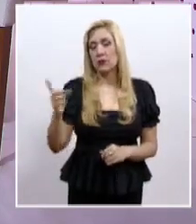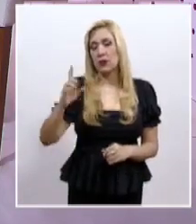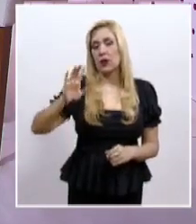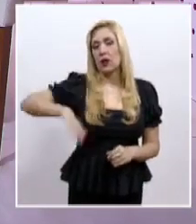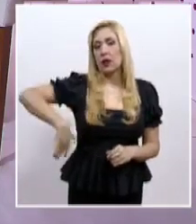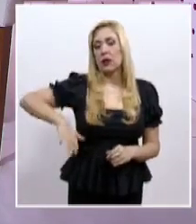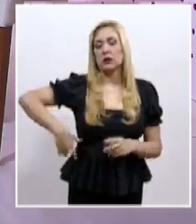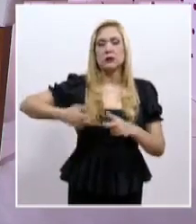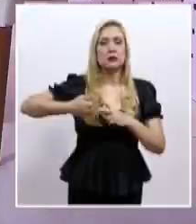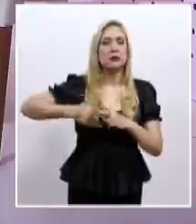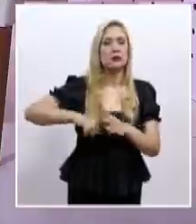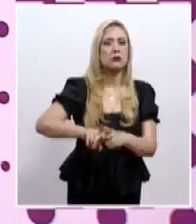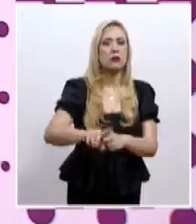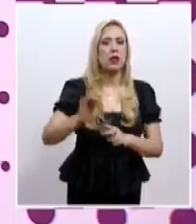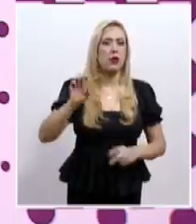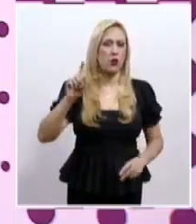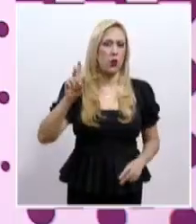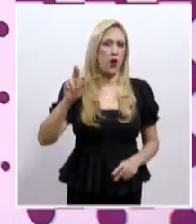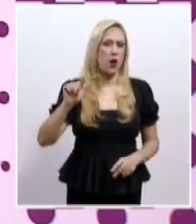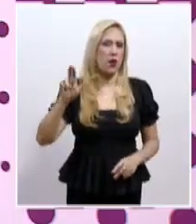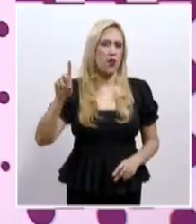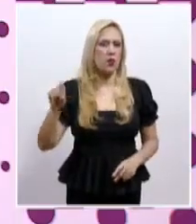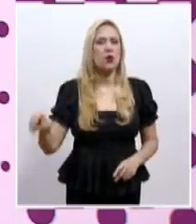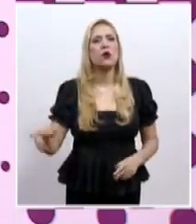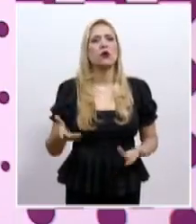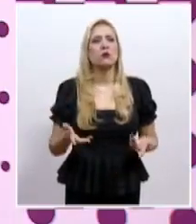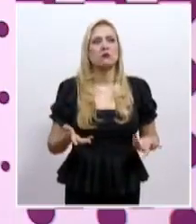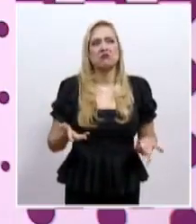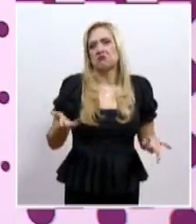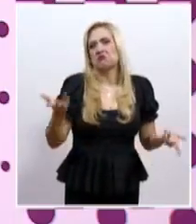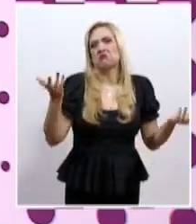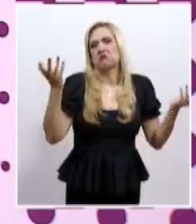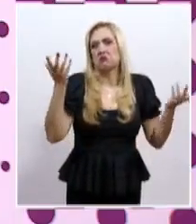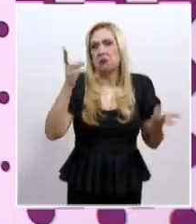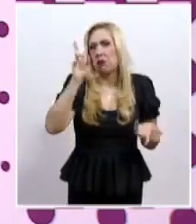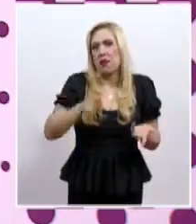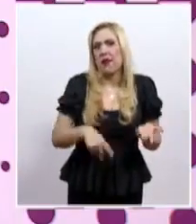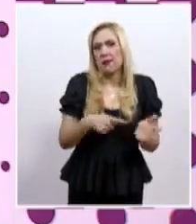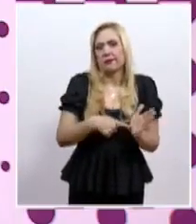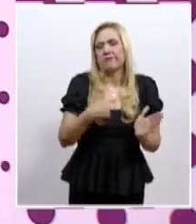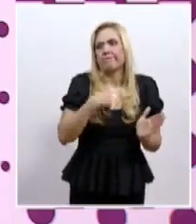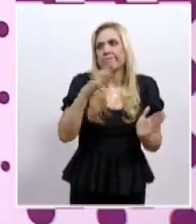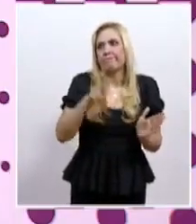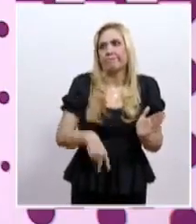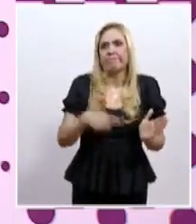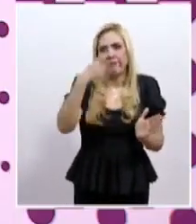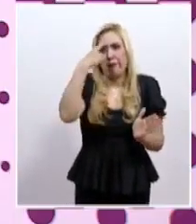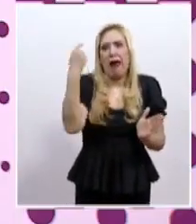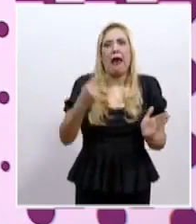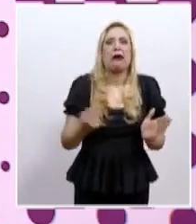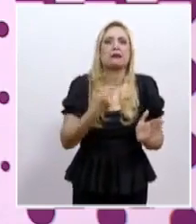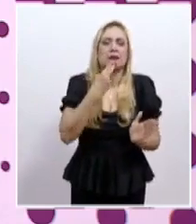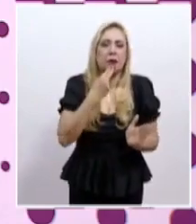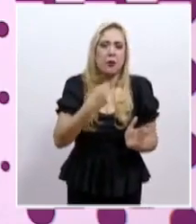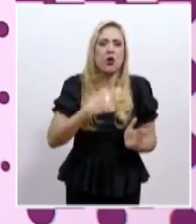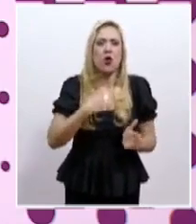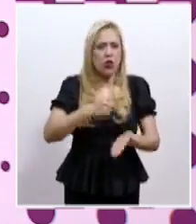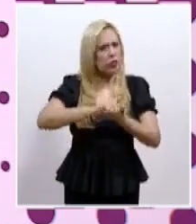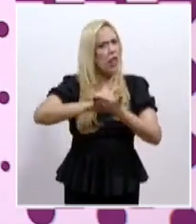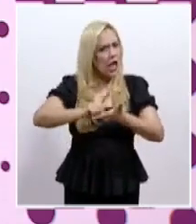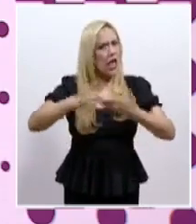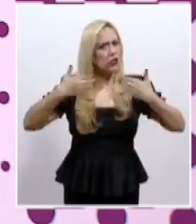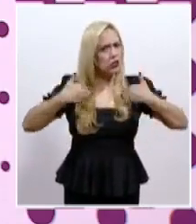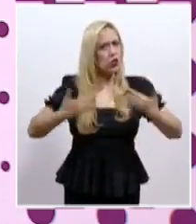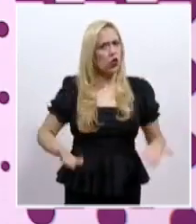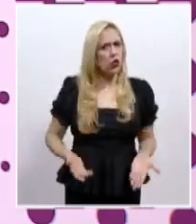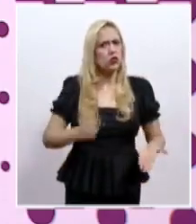del programa, que nada me sirve de que la Constitución me diga que yo tengo derecho a la salud o que tengo derecho a un